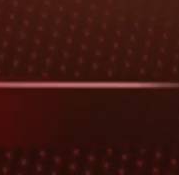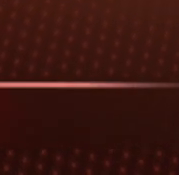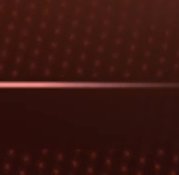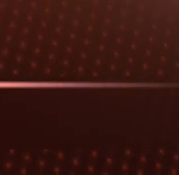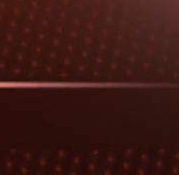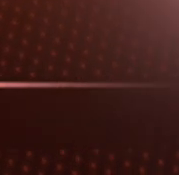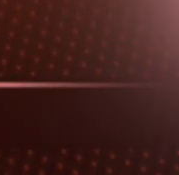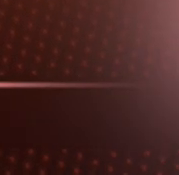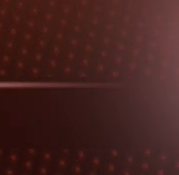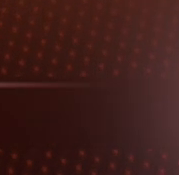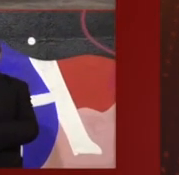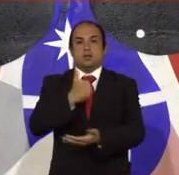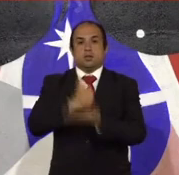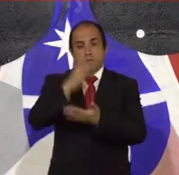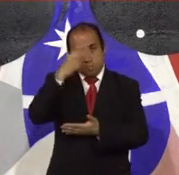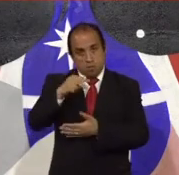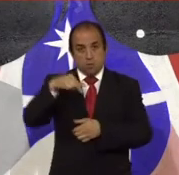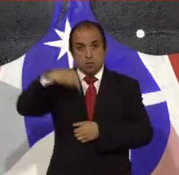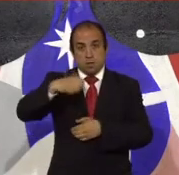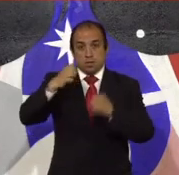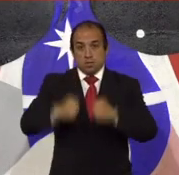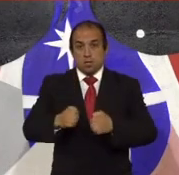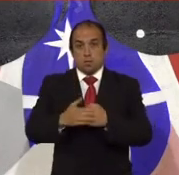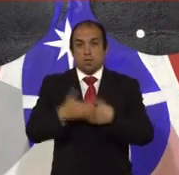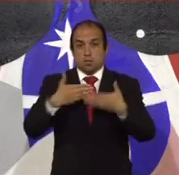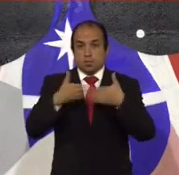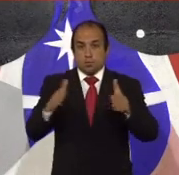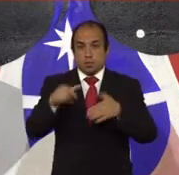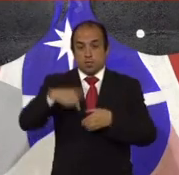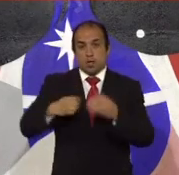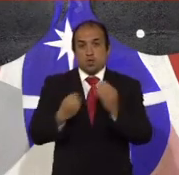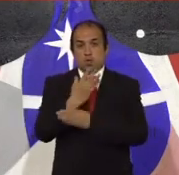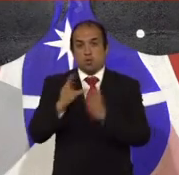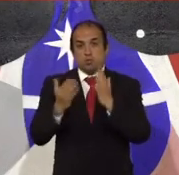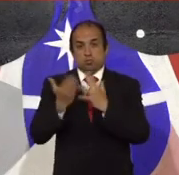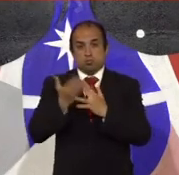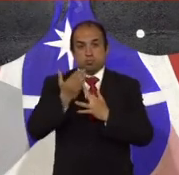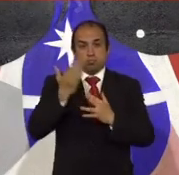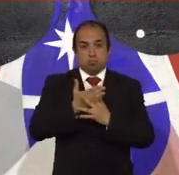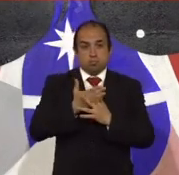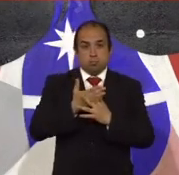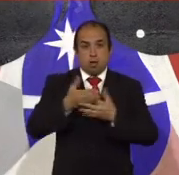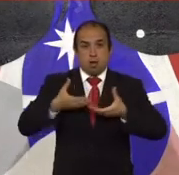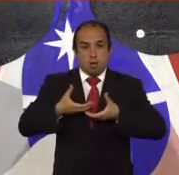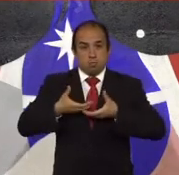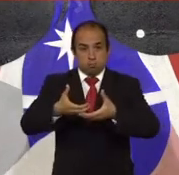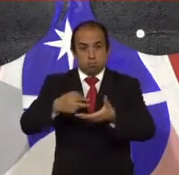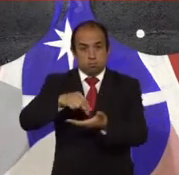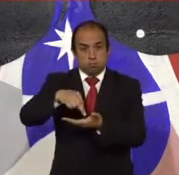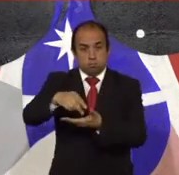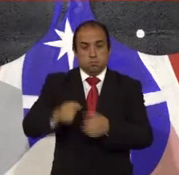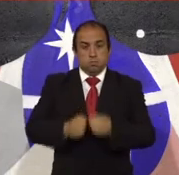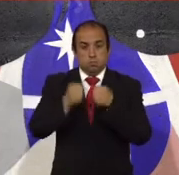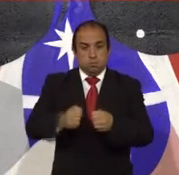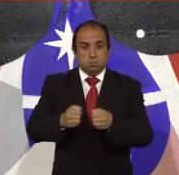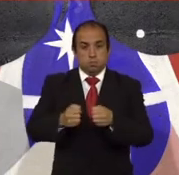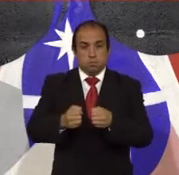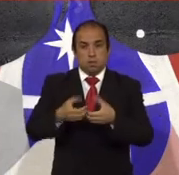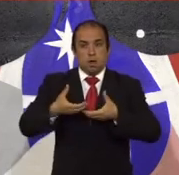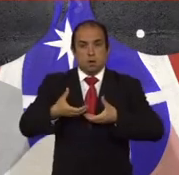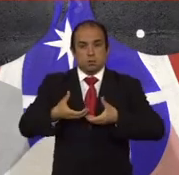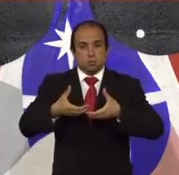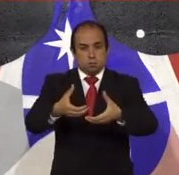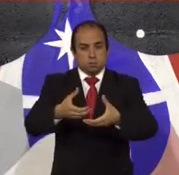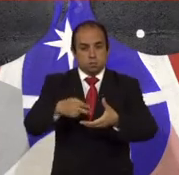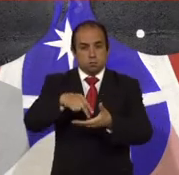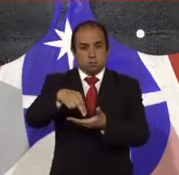Gobierno de la Ciudad de México. Y estamos hoy aquí inaugurando esta nueva etapa de los senderos seguros. A estos senderos les